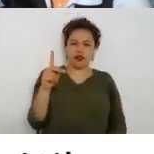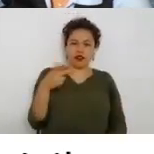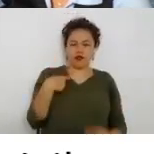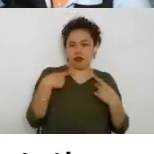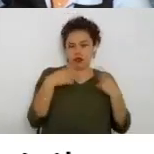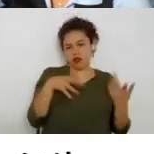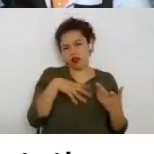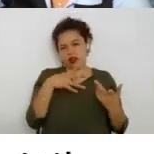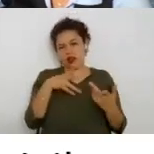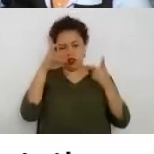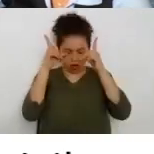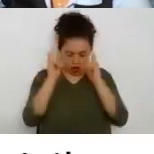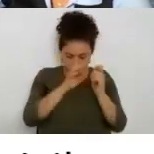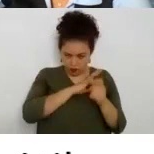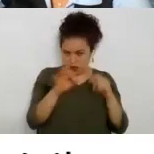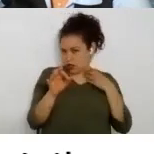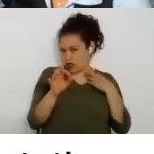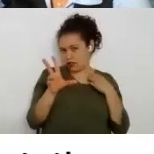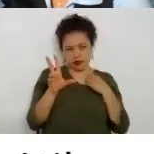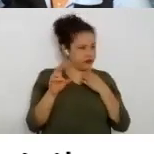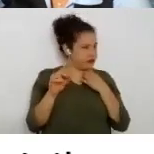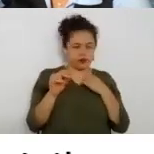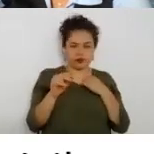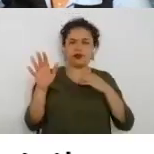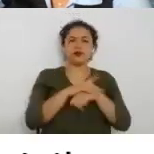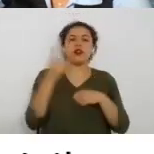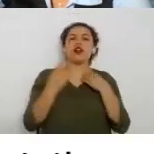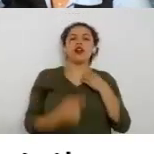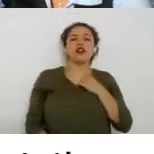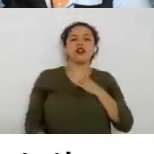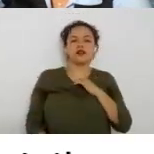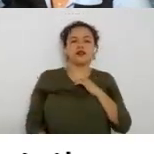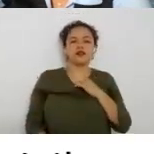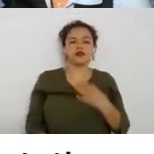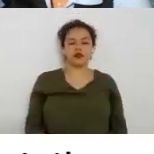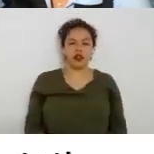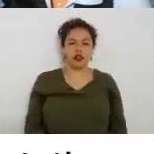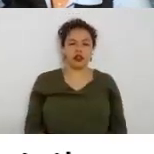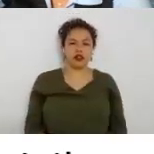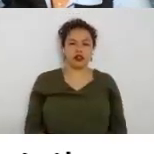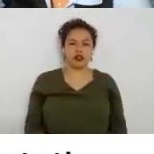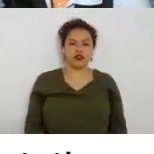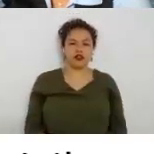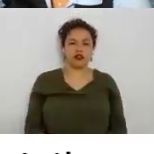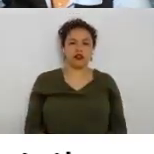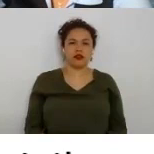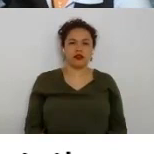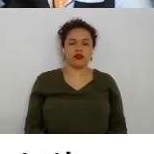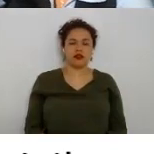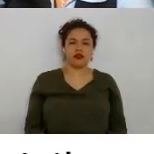inconsciente? No. ¿Ok? ¿Por qué no? Porque no contamos con su